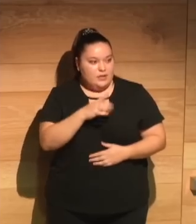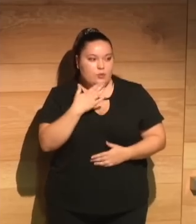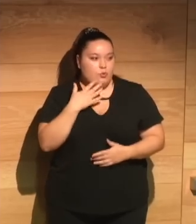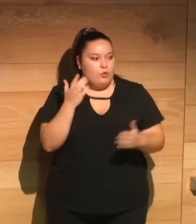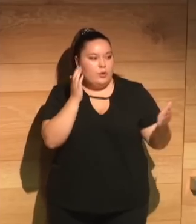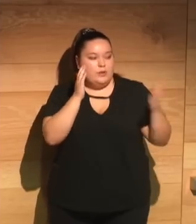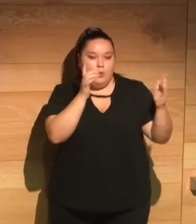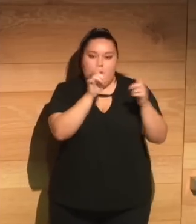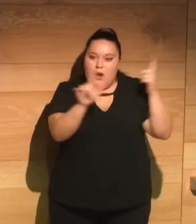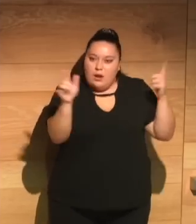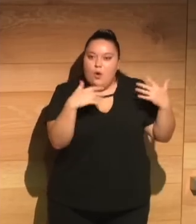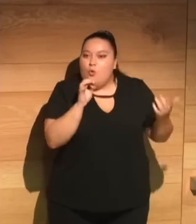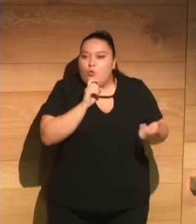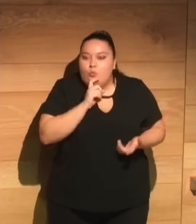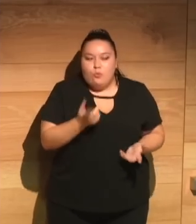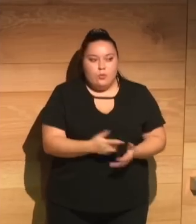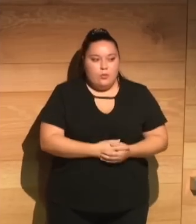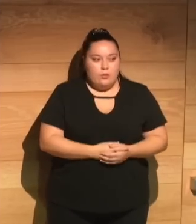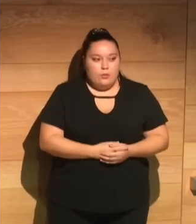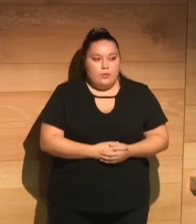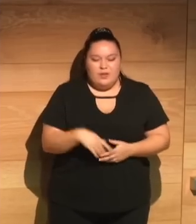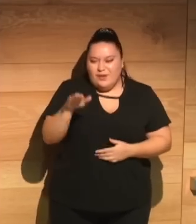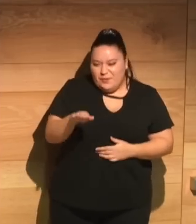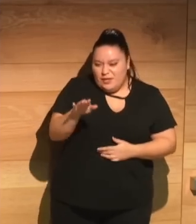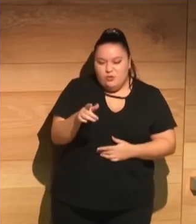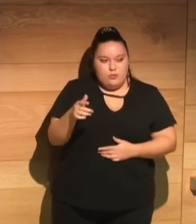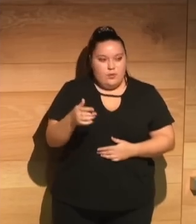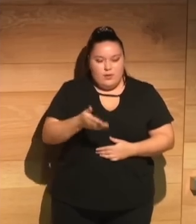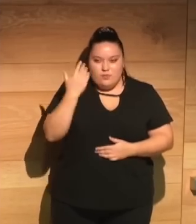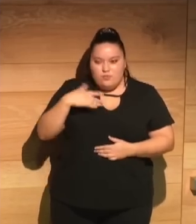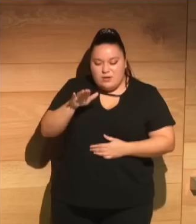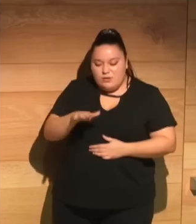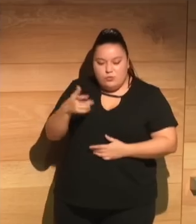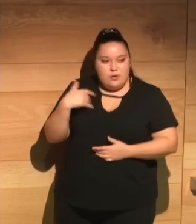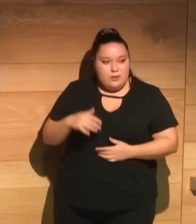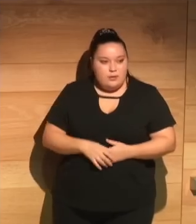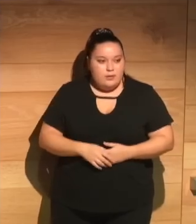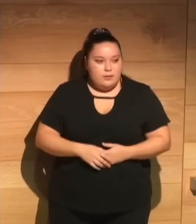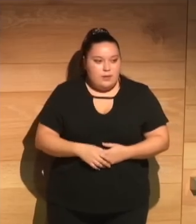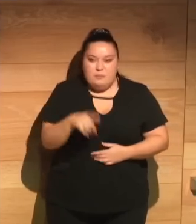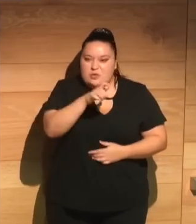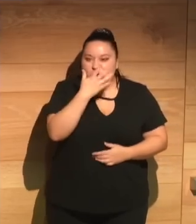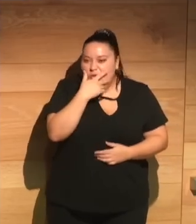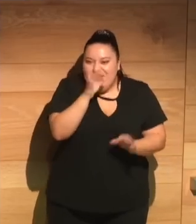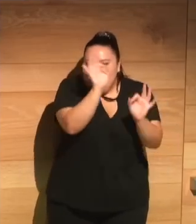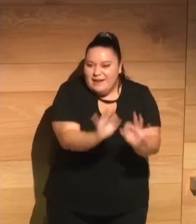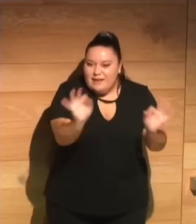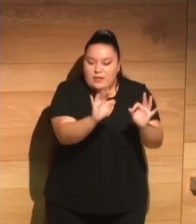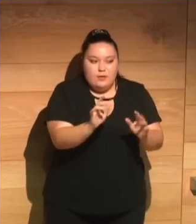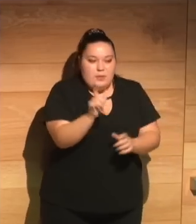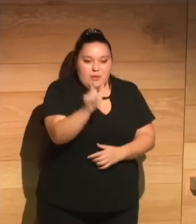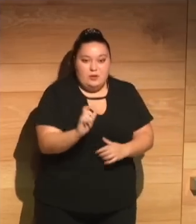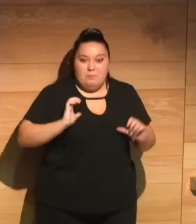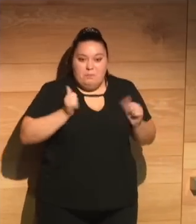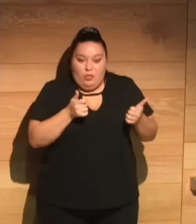Empecé siendo un chavalito. Era un crío. Es más, si a era mí... un crío y no había hecho nada. No le conocía a nadie. Era un tío que empezó de